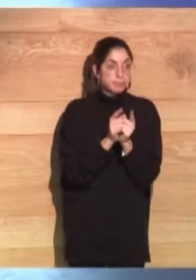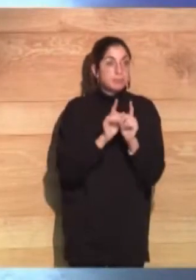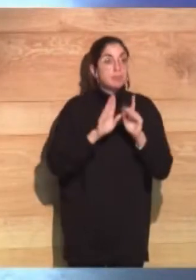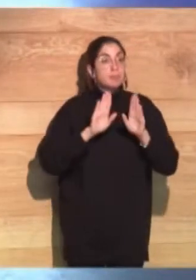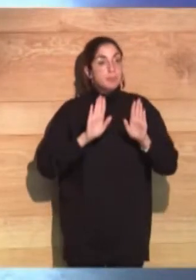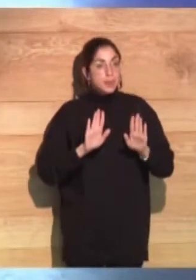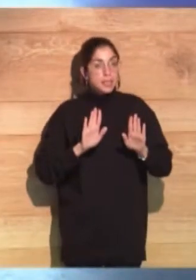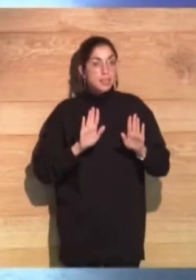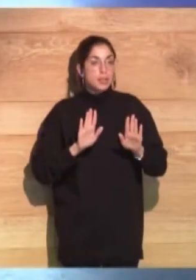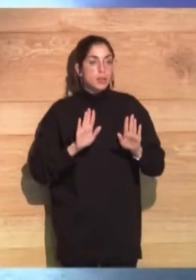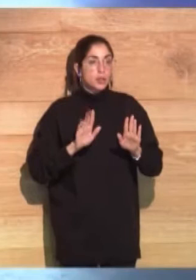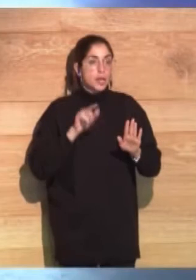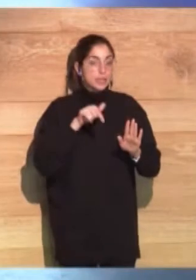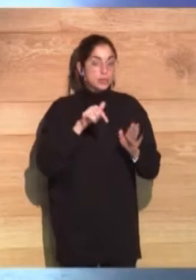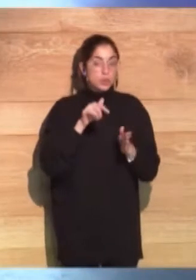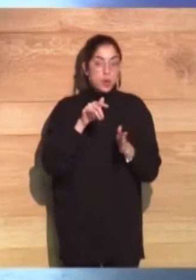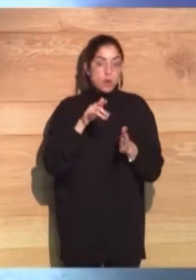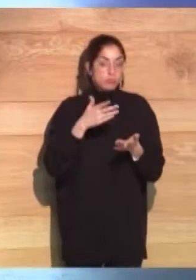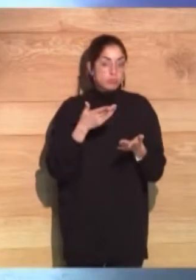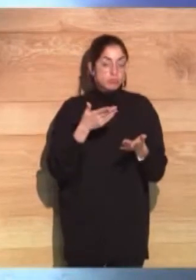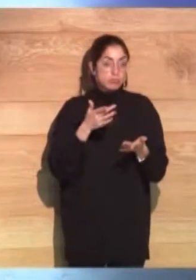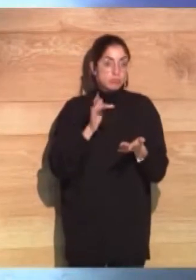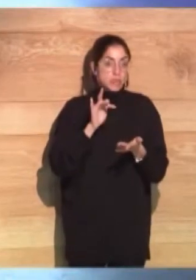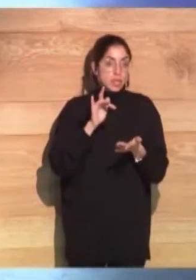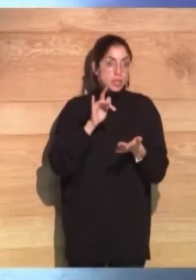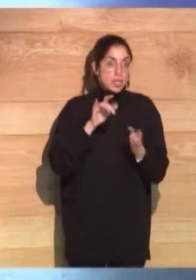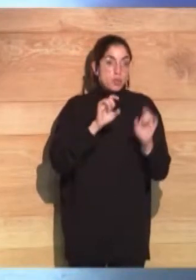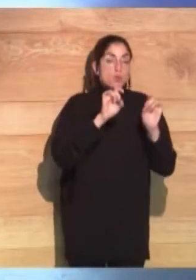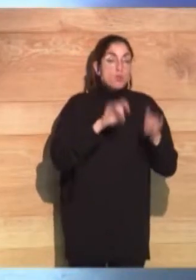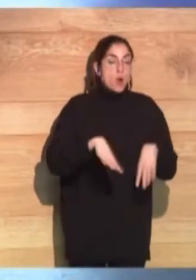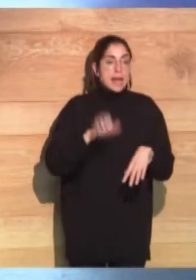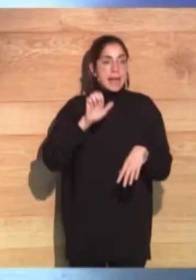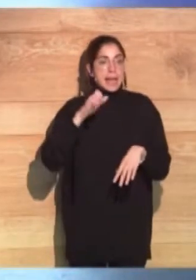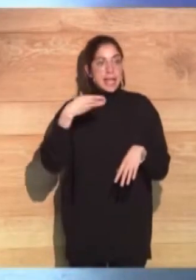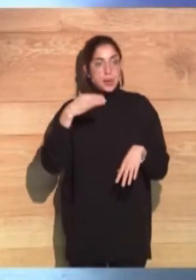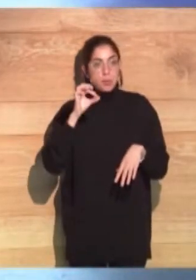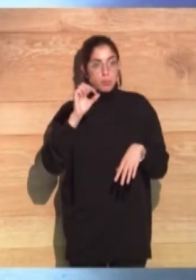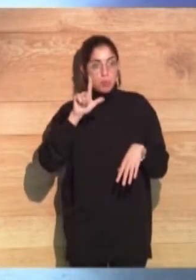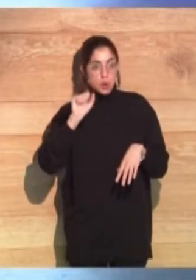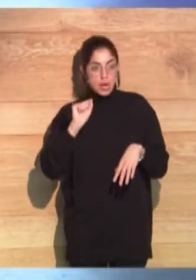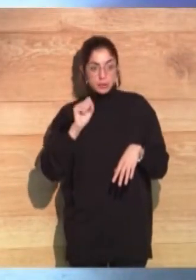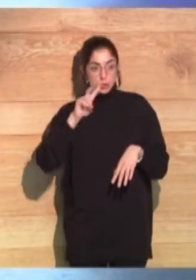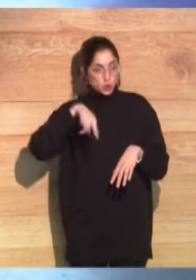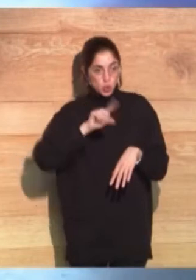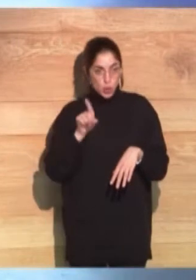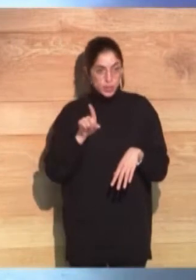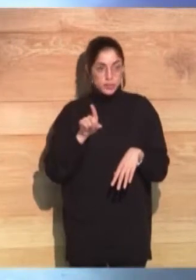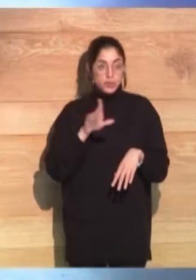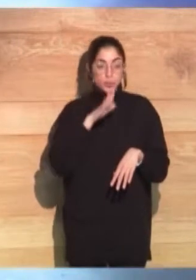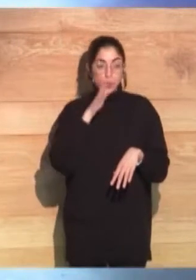Pero esto no ocurrió, por ejemplo, con el ébola. No hay vacunas todavía a fecha de hoy.